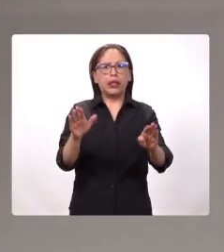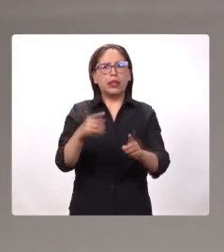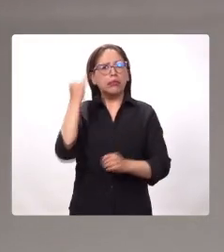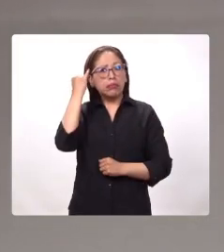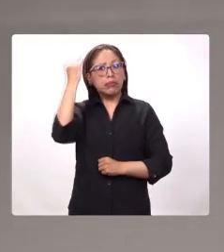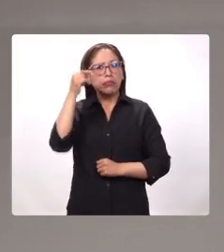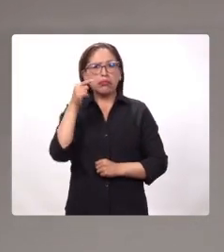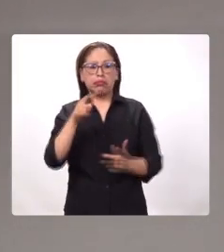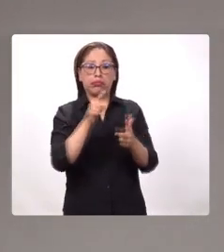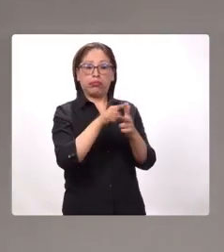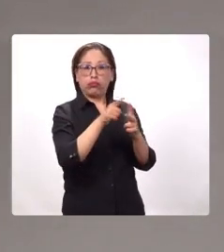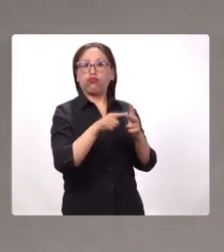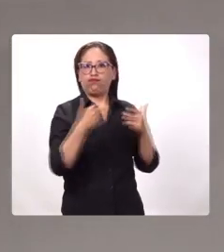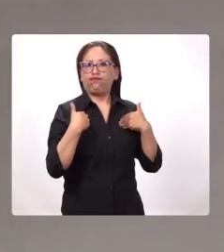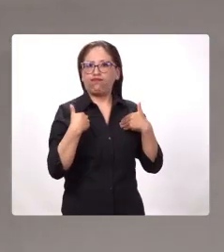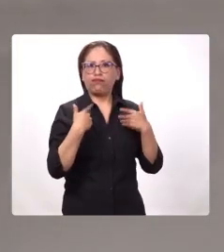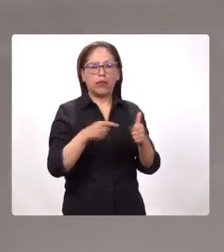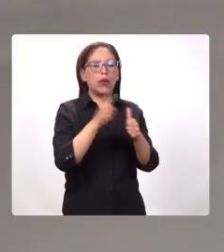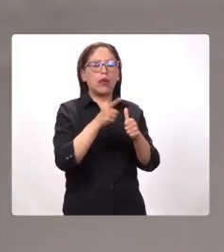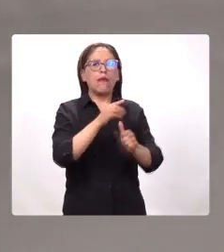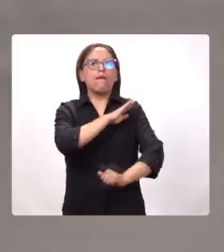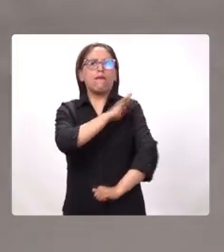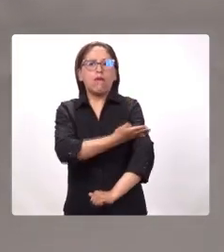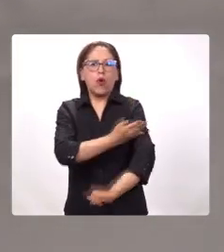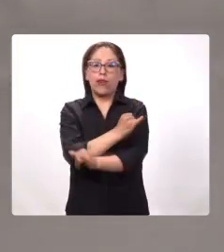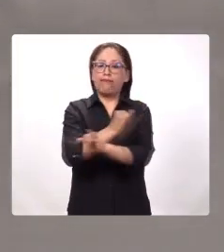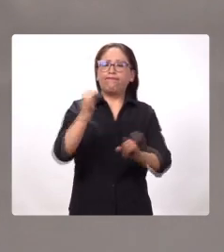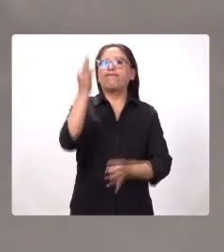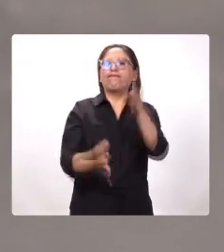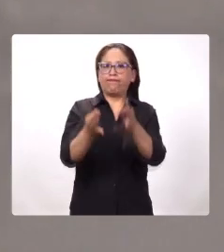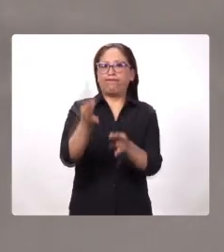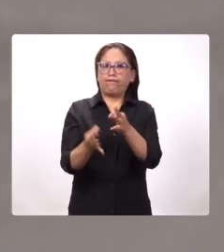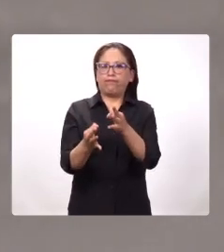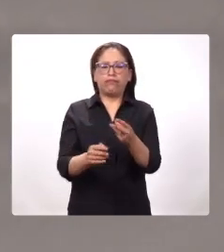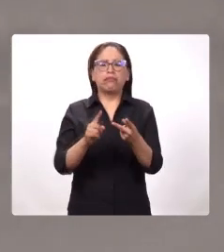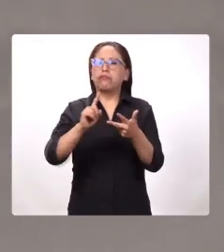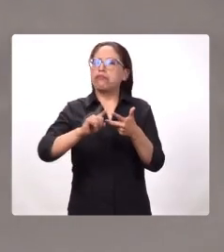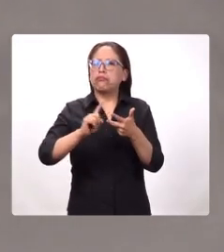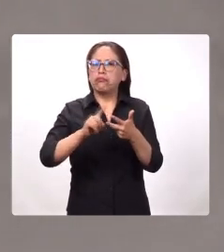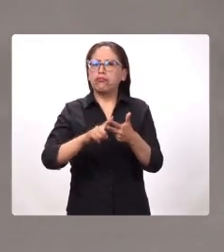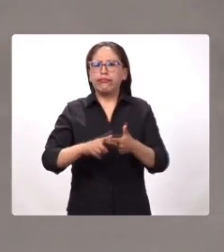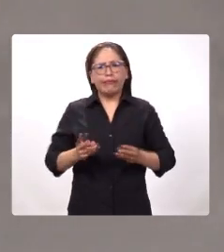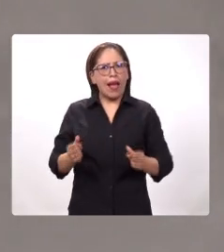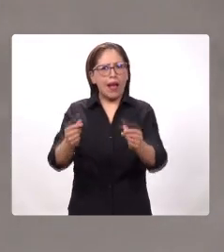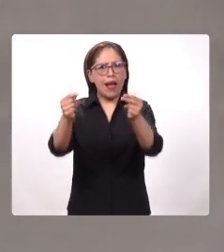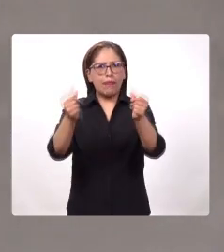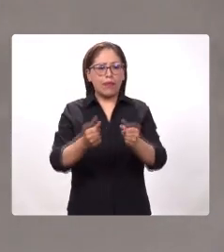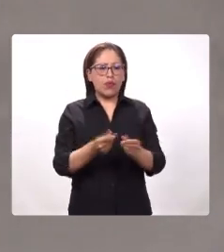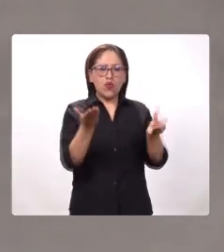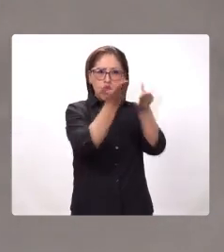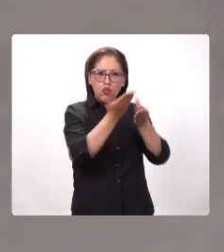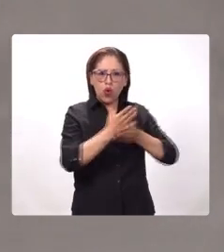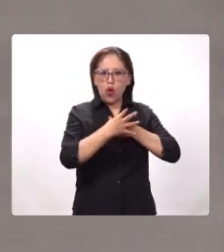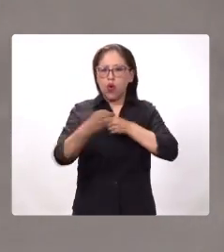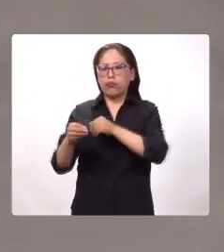Este concepto tiene tres pilares: fortalecer la independencia judicial, celeridad mediante